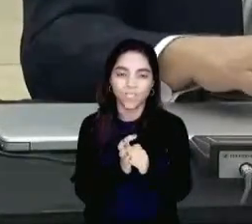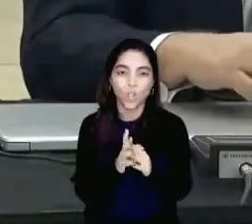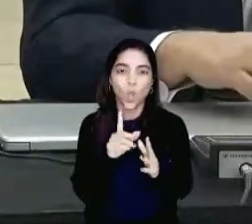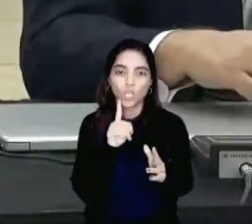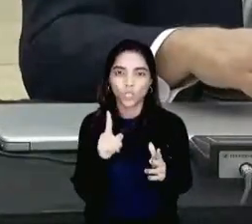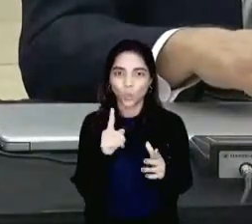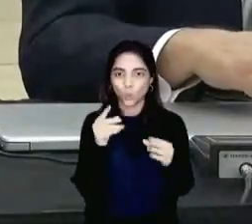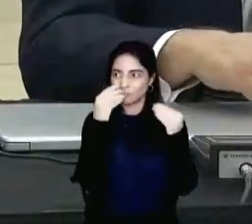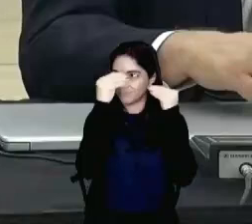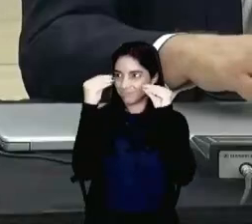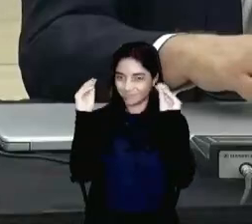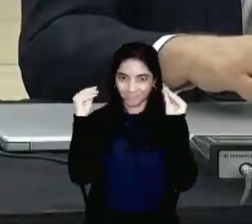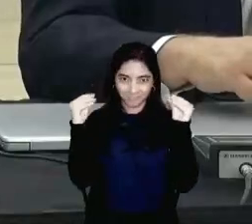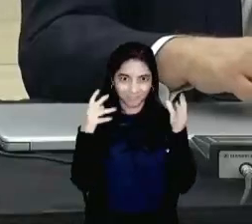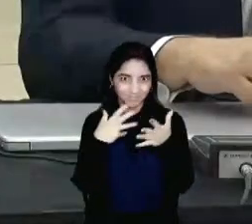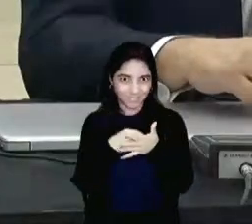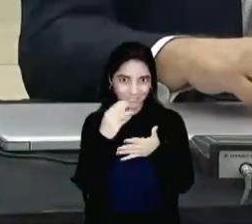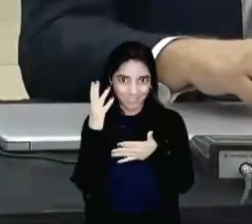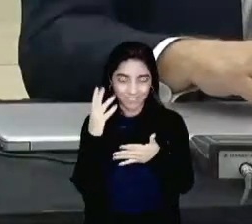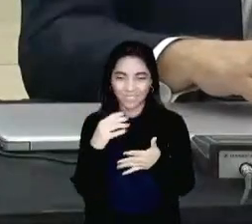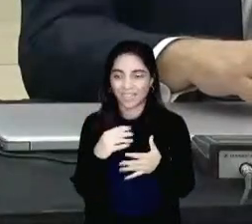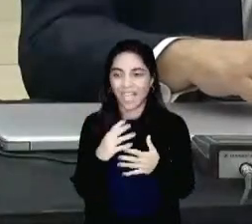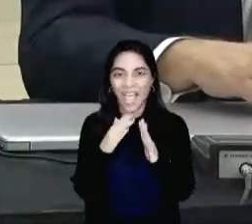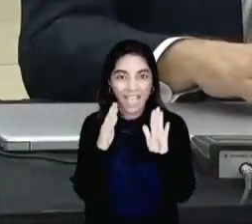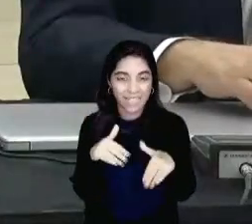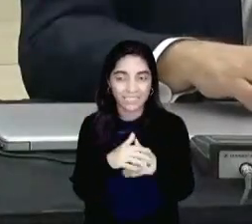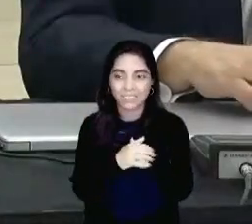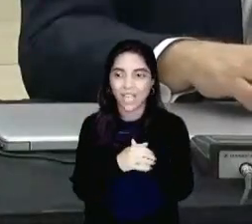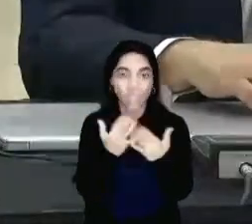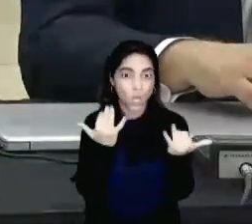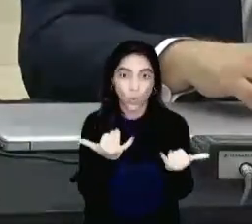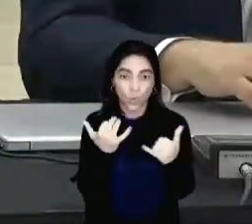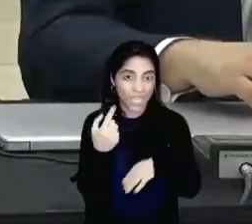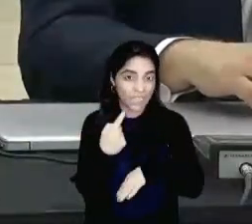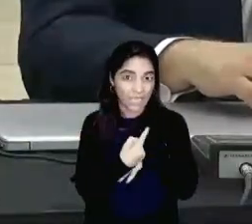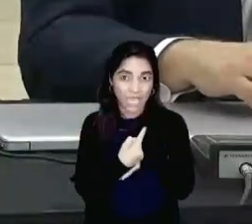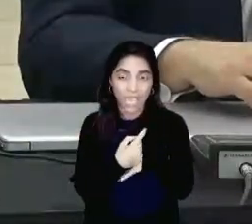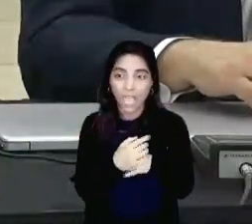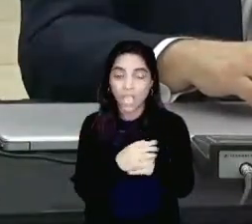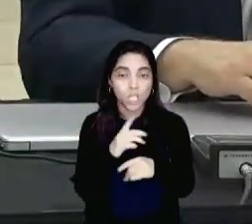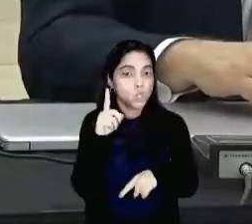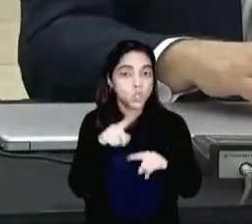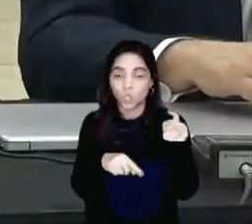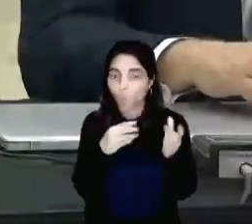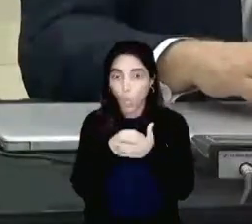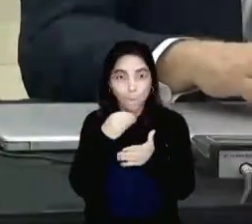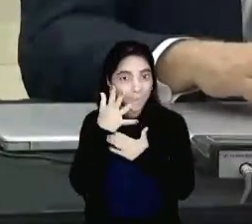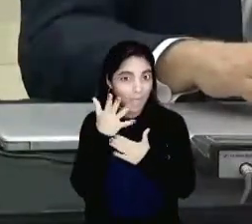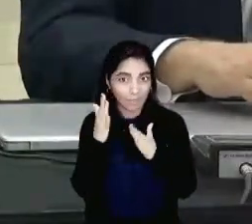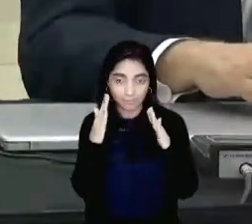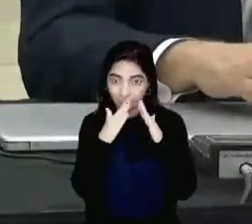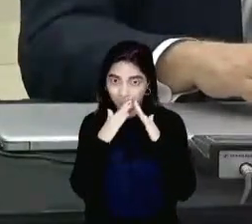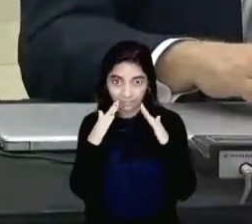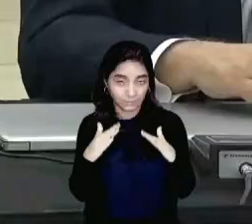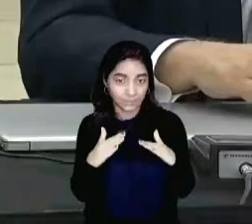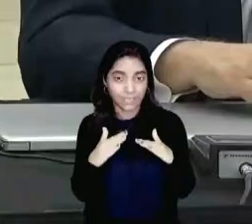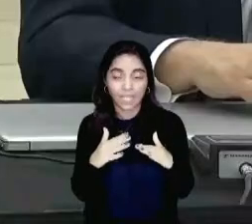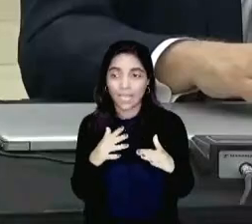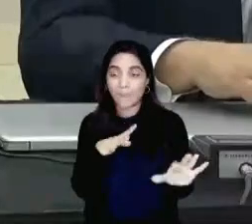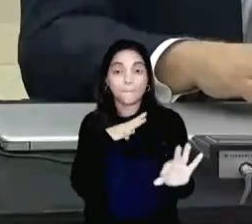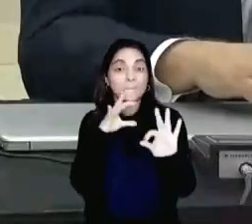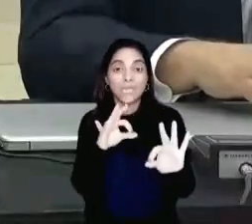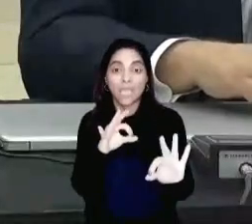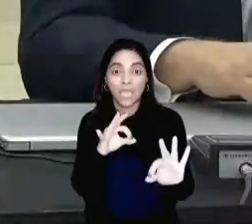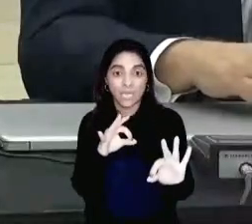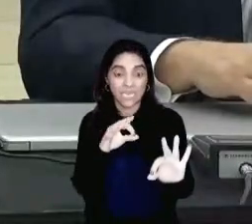raíz Porque todos sabemos que hoy en día no se puede adquirir una propiedad bien A menos que